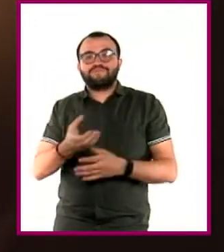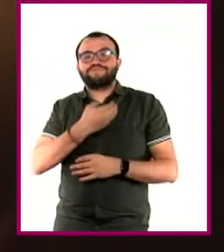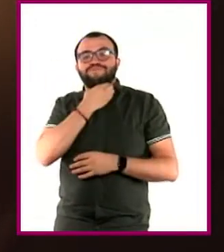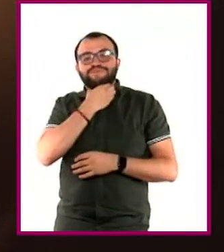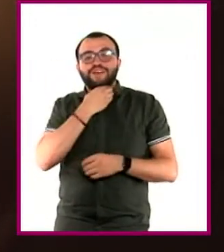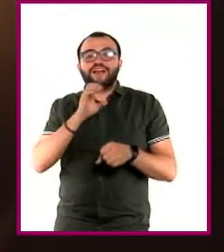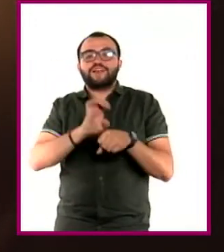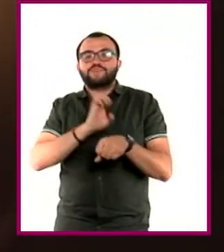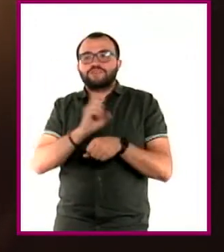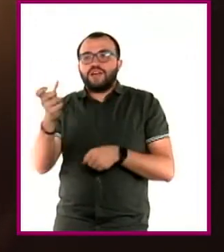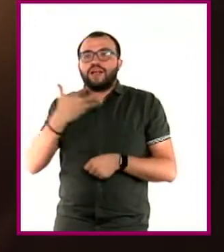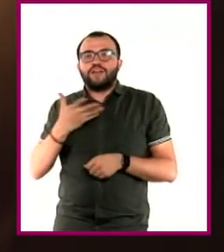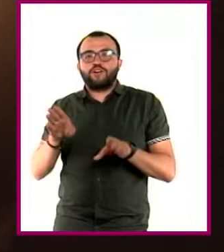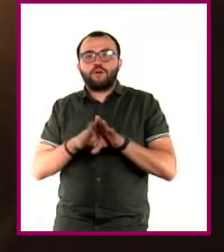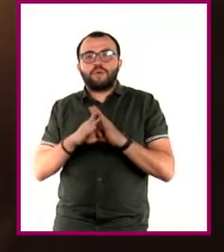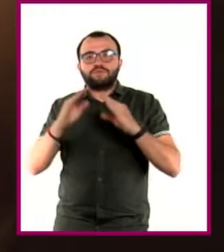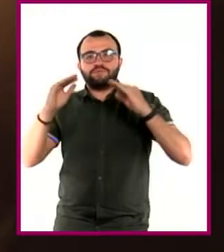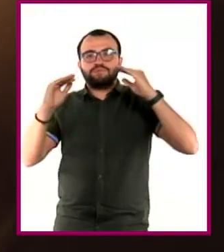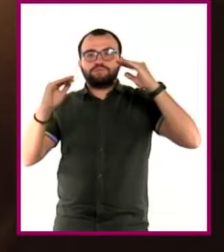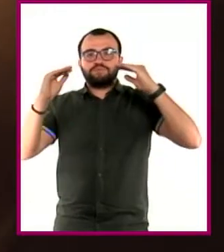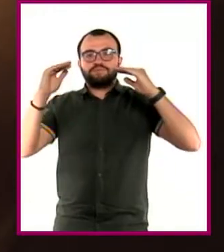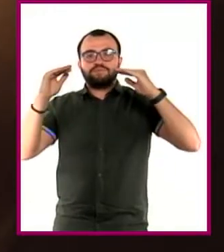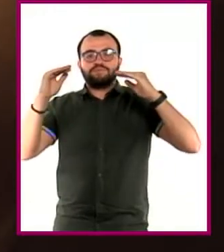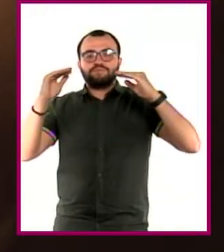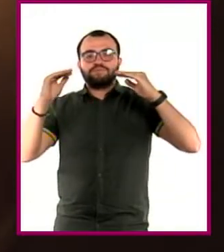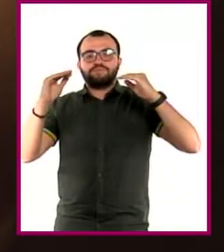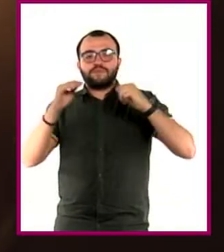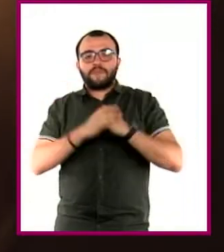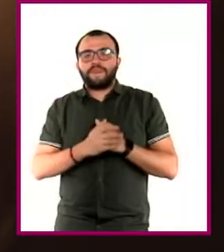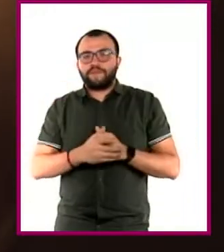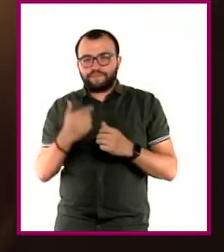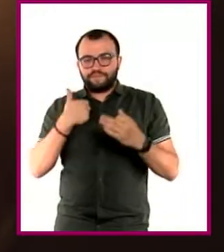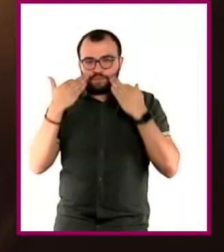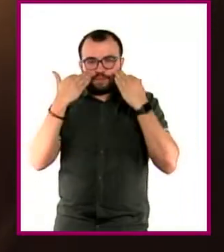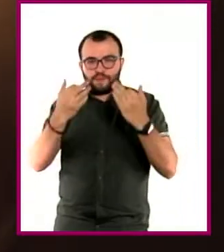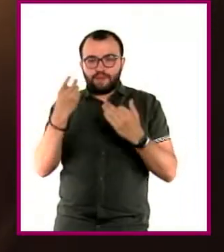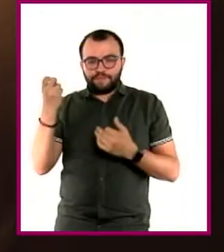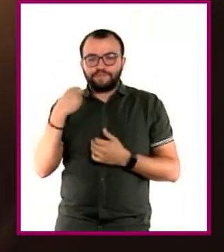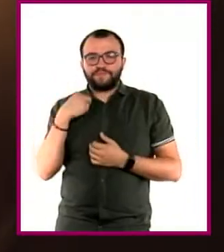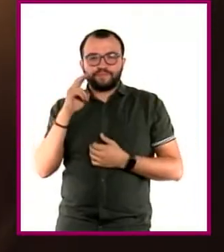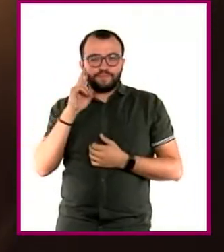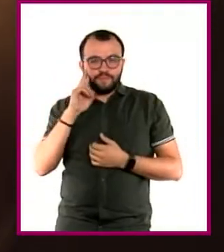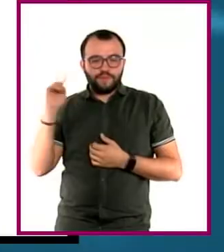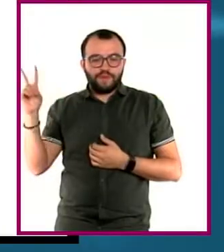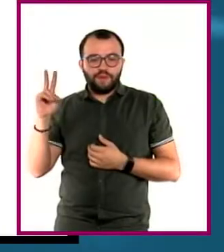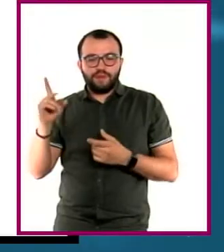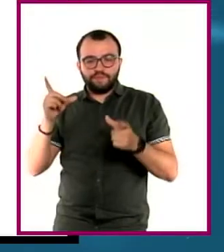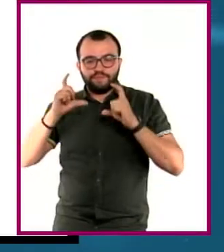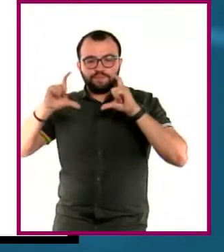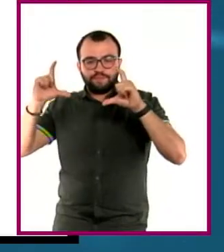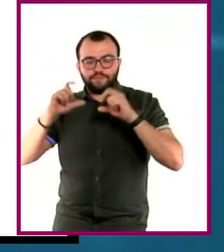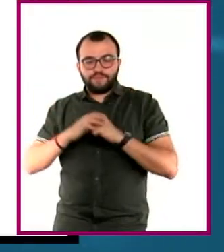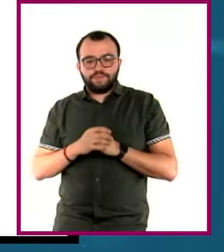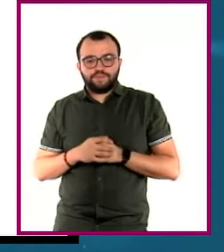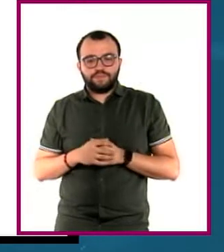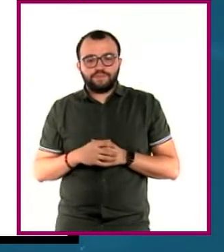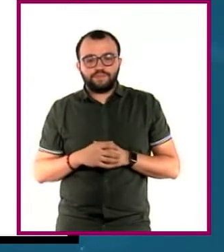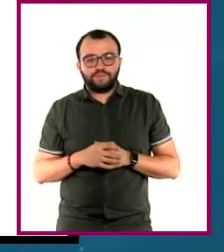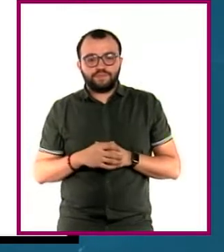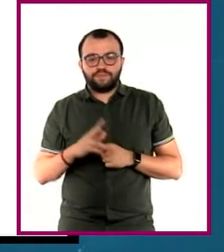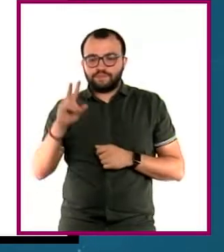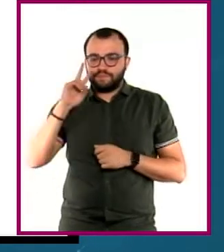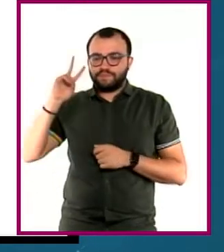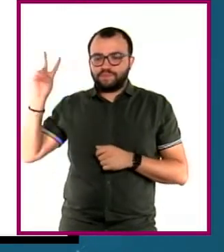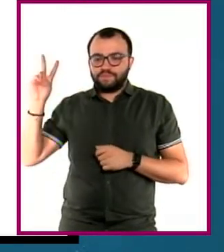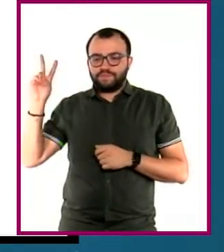tanto esto les da una estabilidad excepcional. Para mostrar esto, me gustaría compartir una simple animación. Los gases nobles se encuentran hacia la